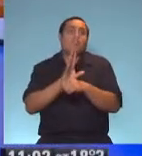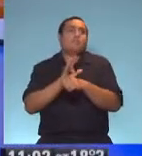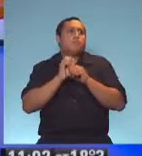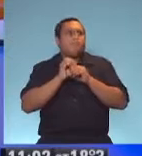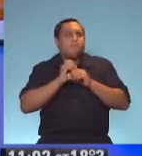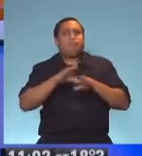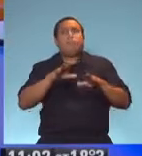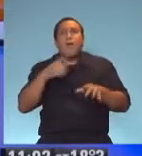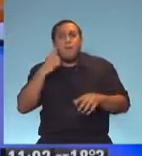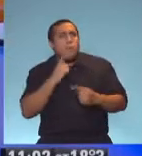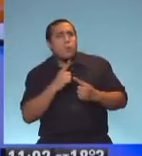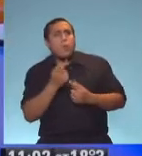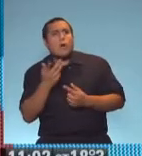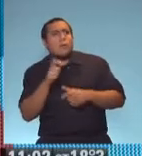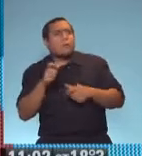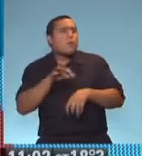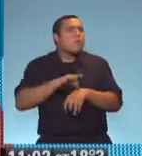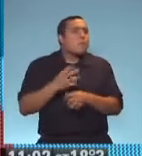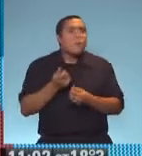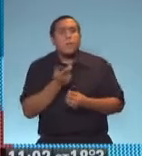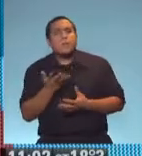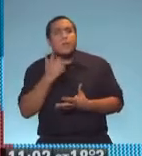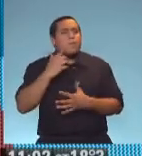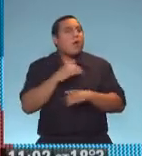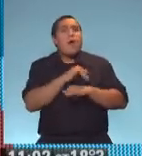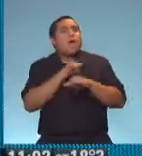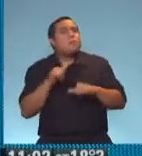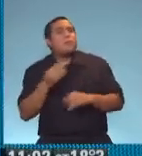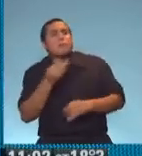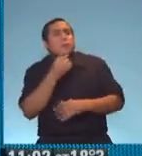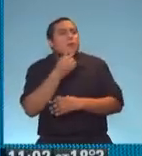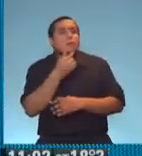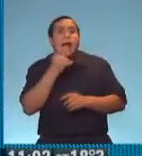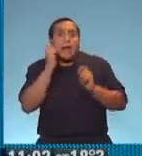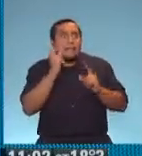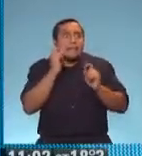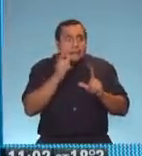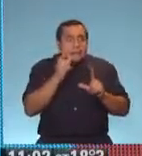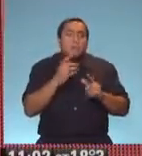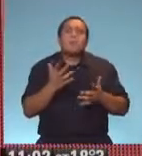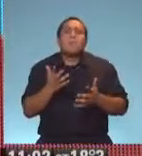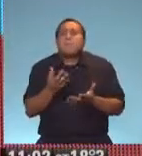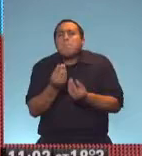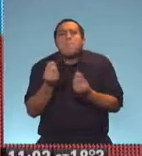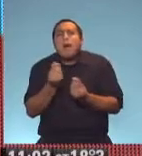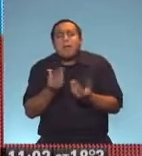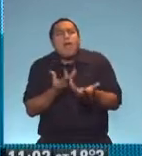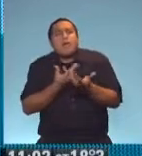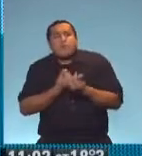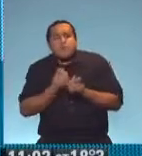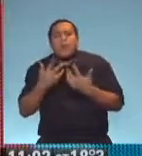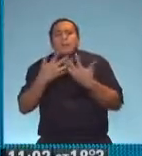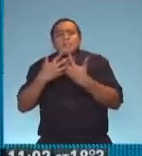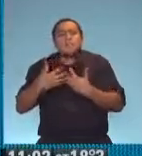tiempo contando los casos, estando pendientes de lo que se notifica y lo que no. Entonces, ¿para qué nos sirve a nosotros tener un buen sistema